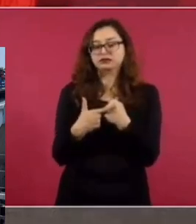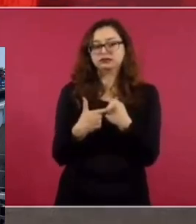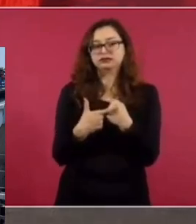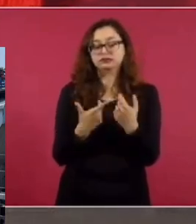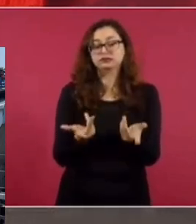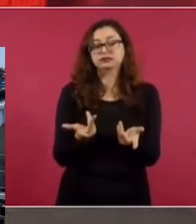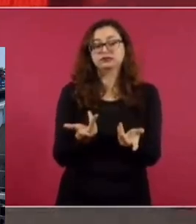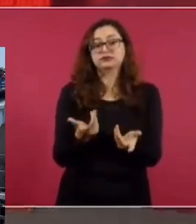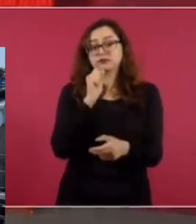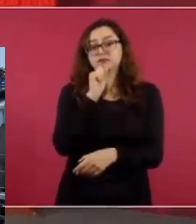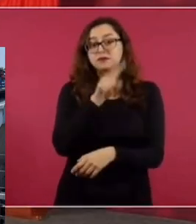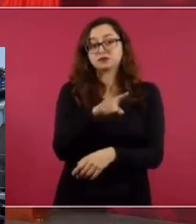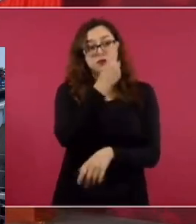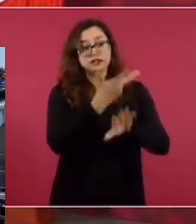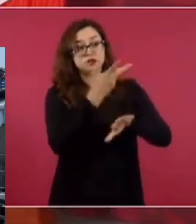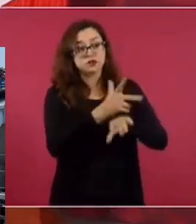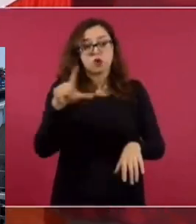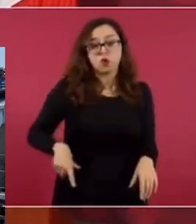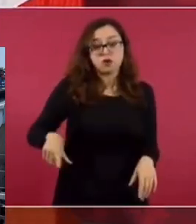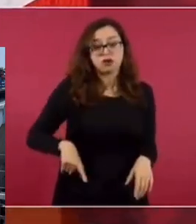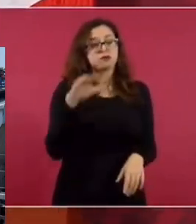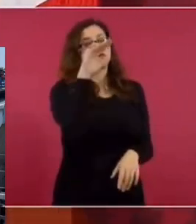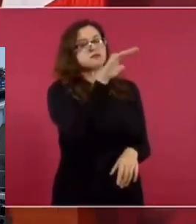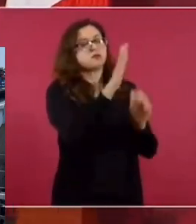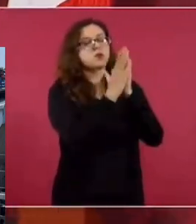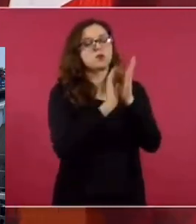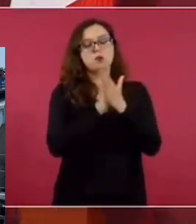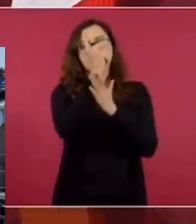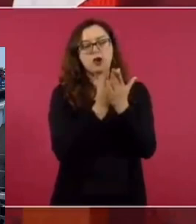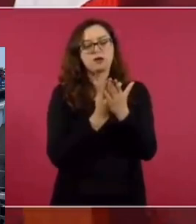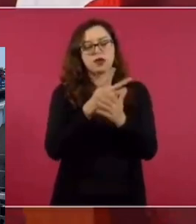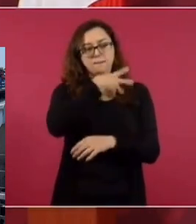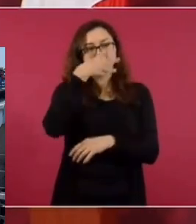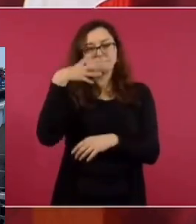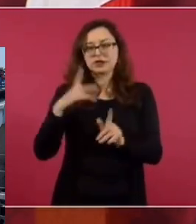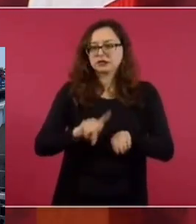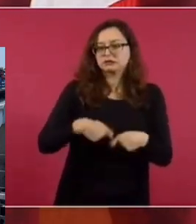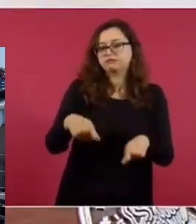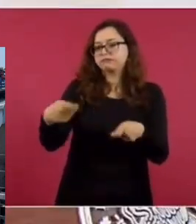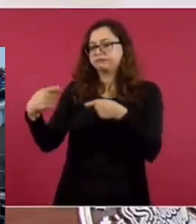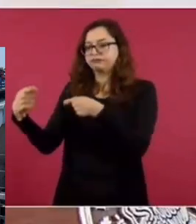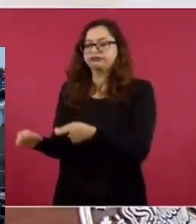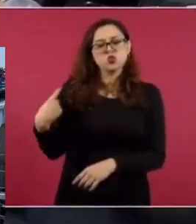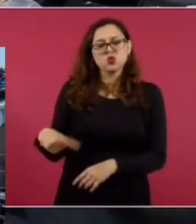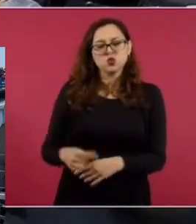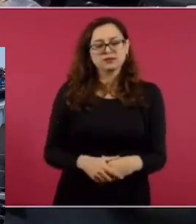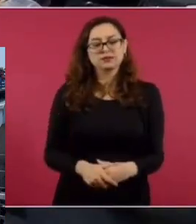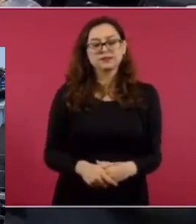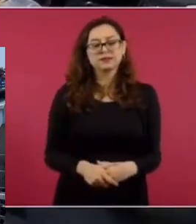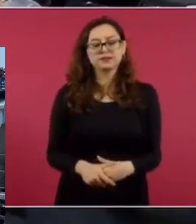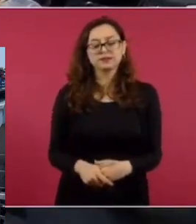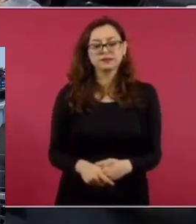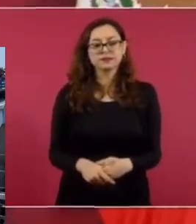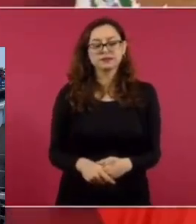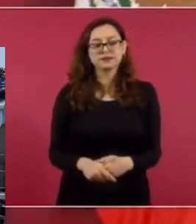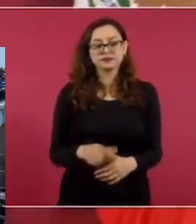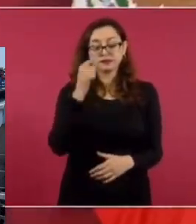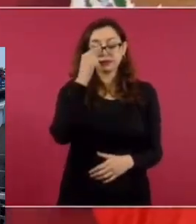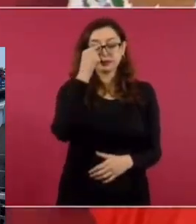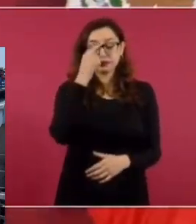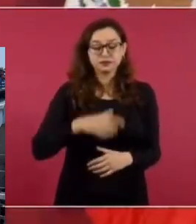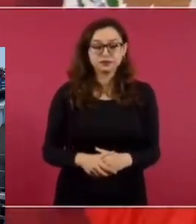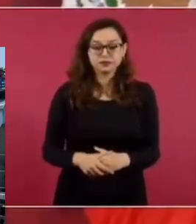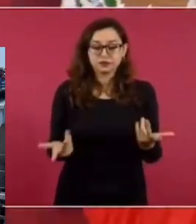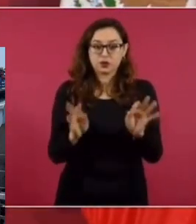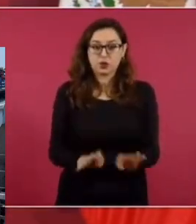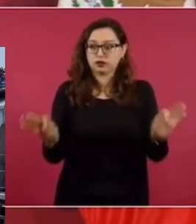Y también le estamos pidiendo al gobierno de Estados Unidos que amplíe el programa de entrega de visas temporales. Entonces, es que se apoye